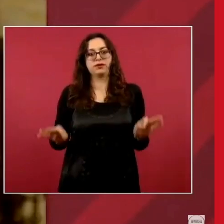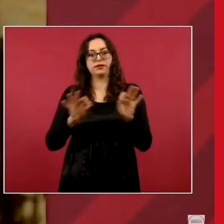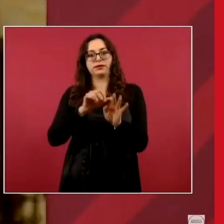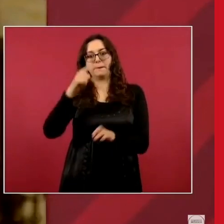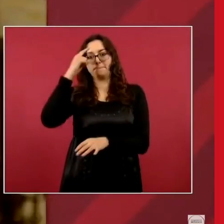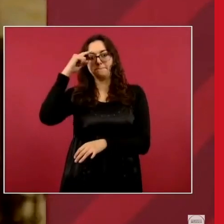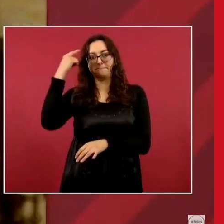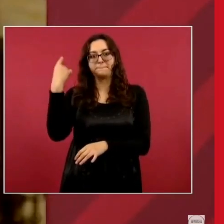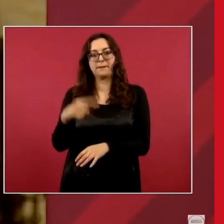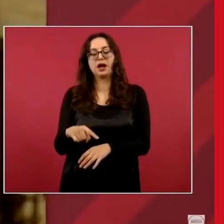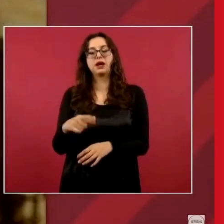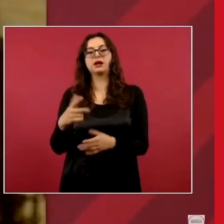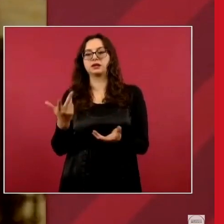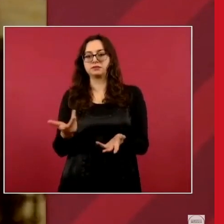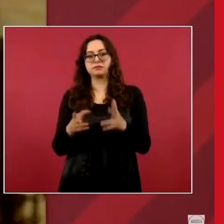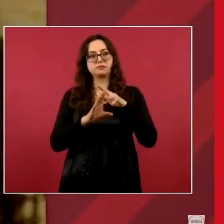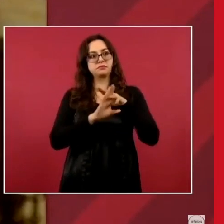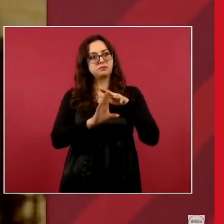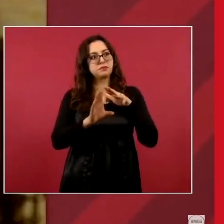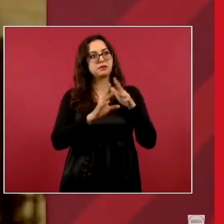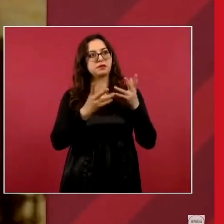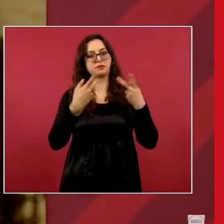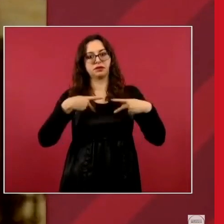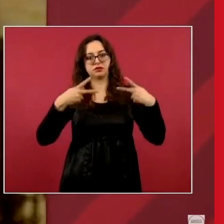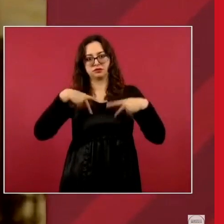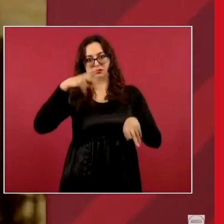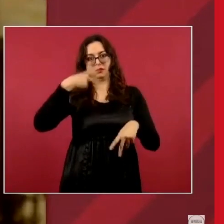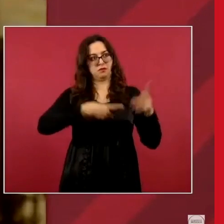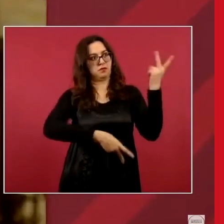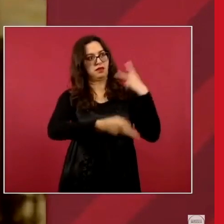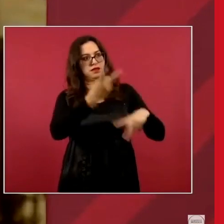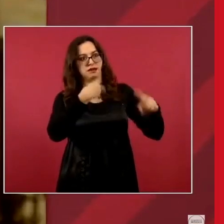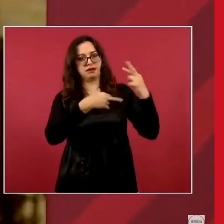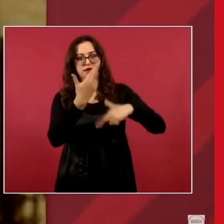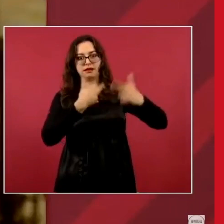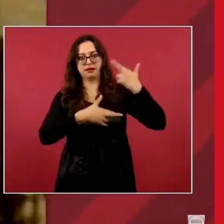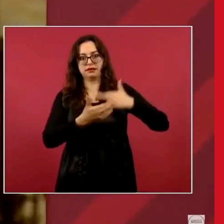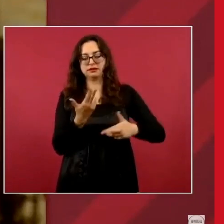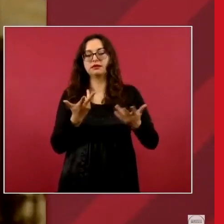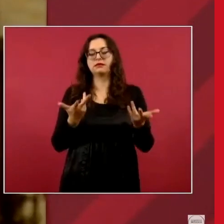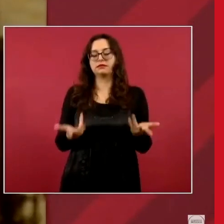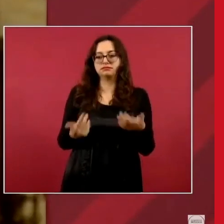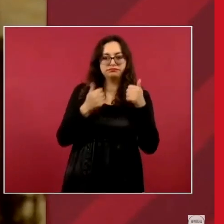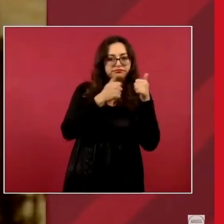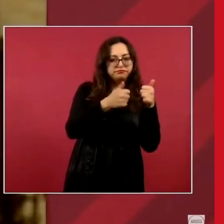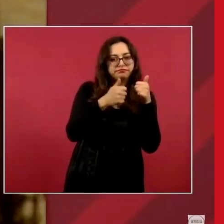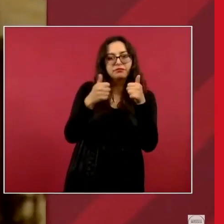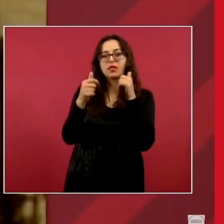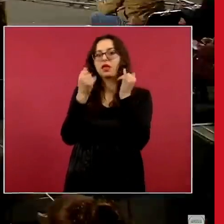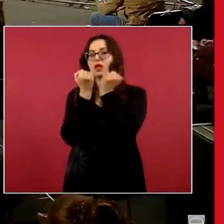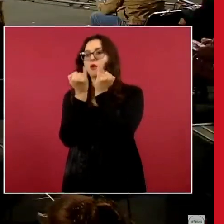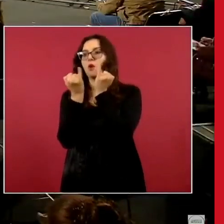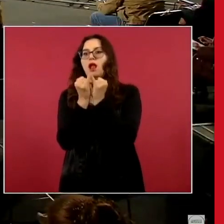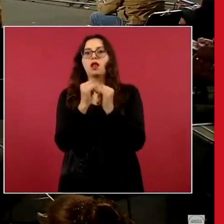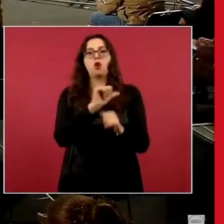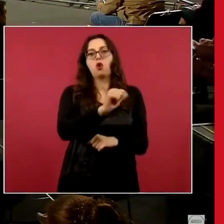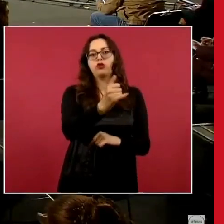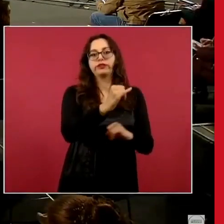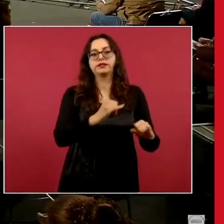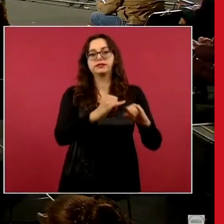este movimiento de los paisanos y además también ver las acciones que otras dependencias tienen que estar